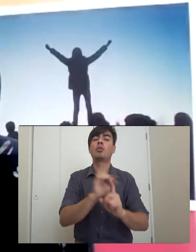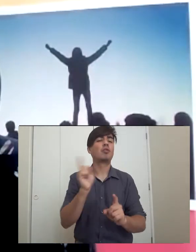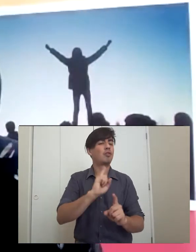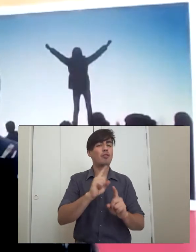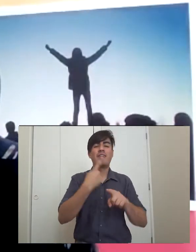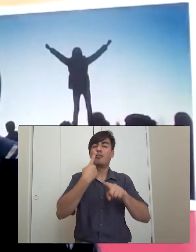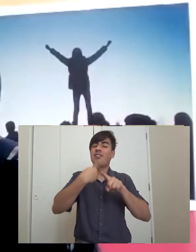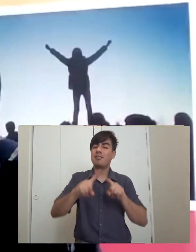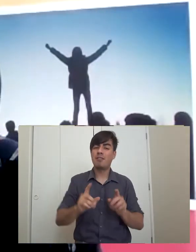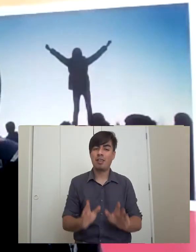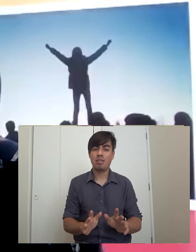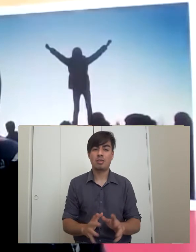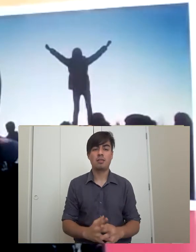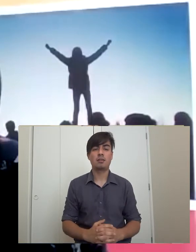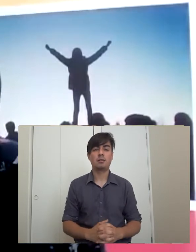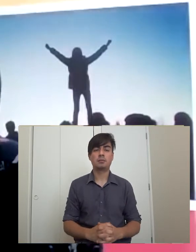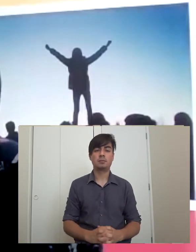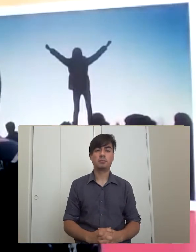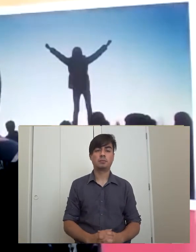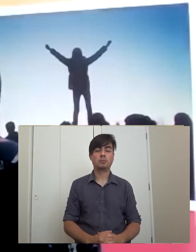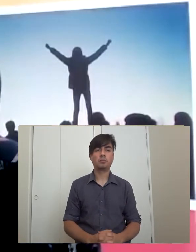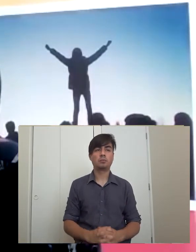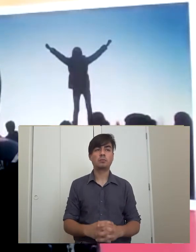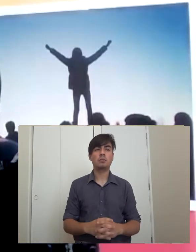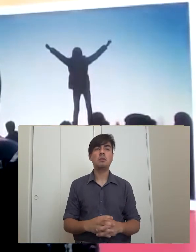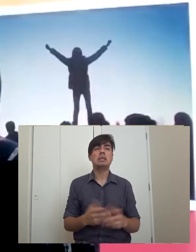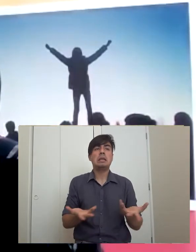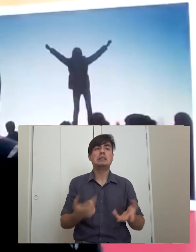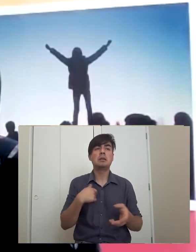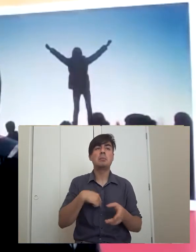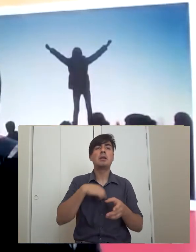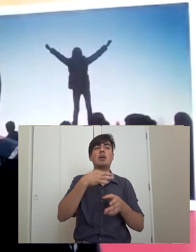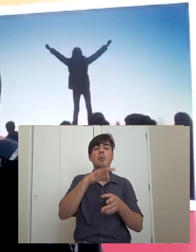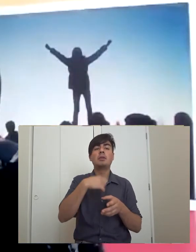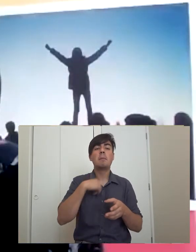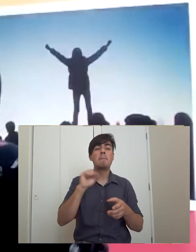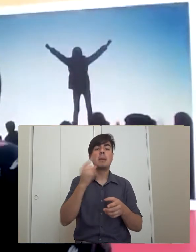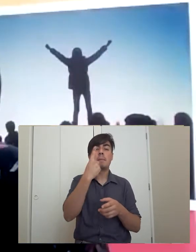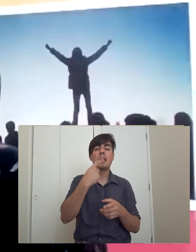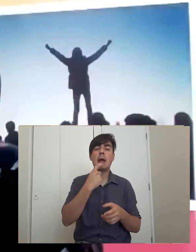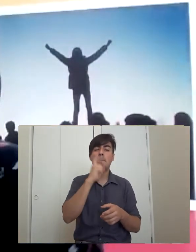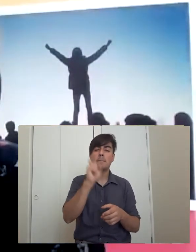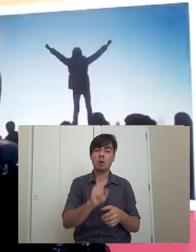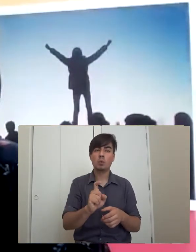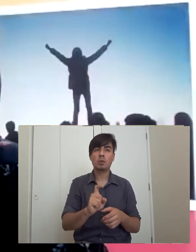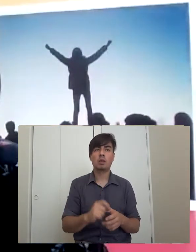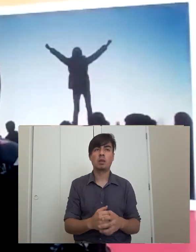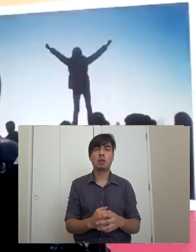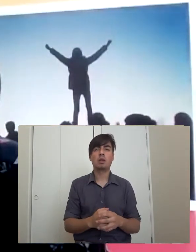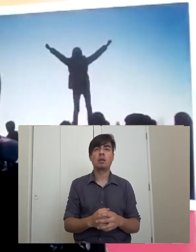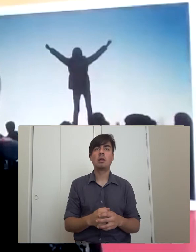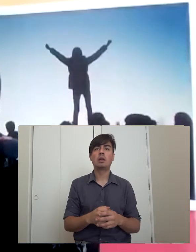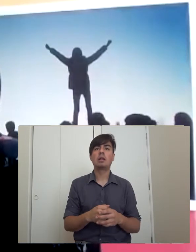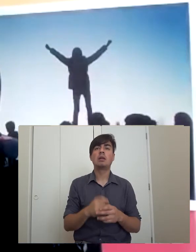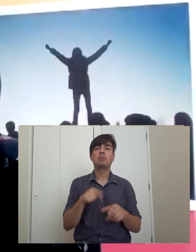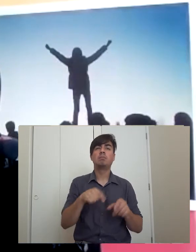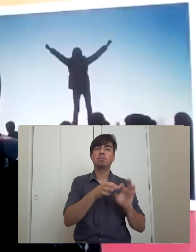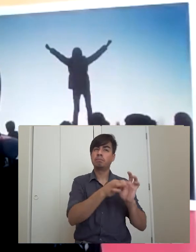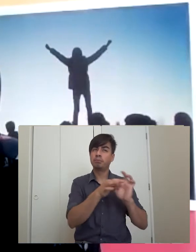Creo que ese es mi comentario de la primera pregunta. Con la